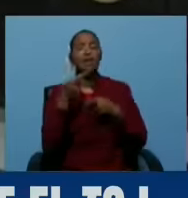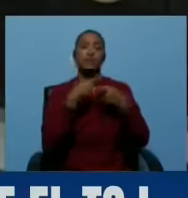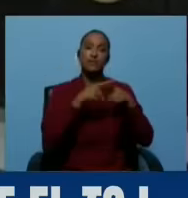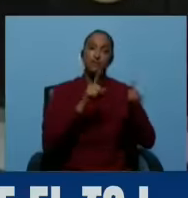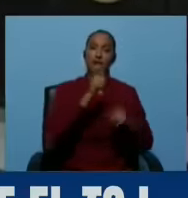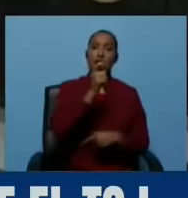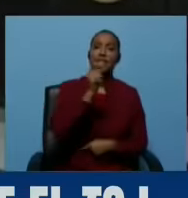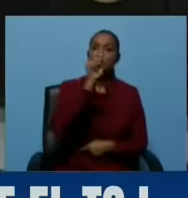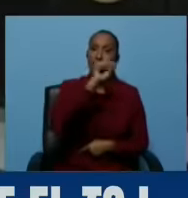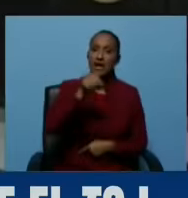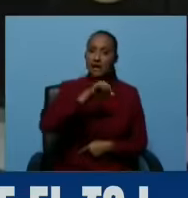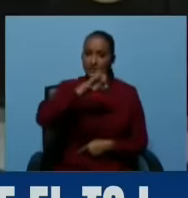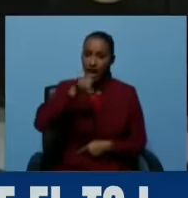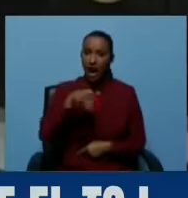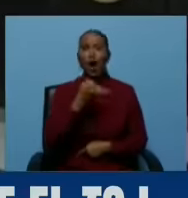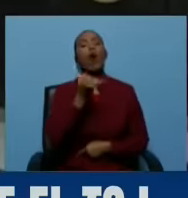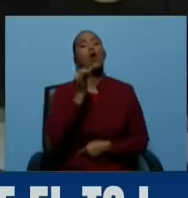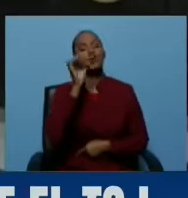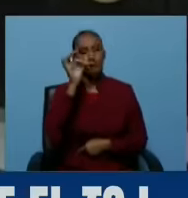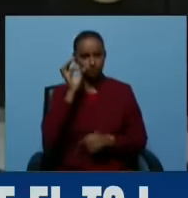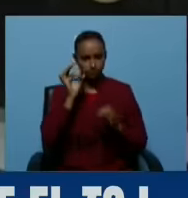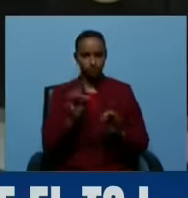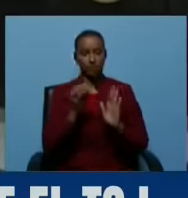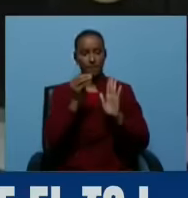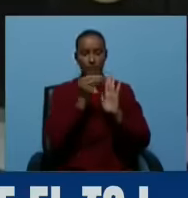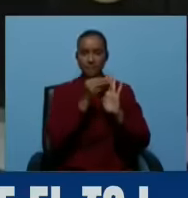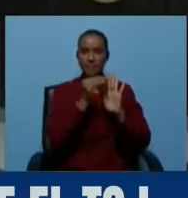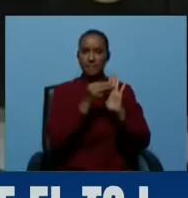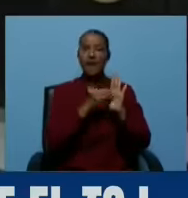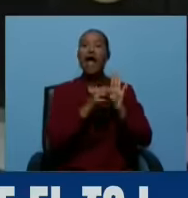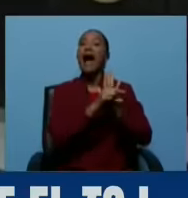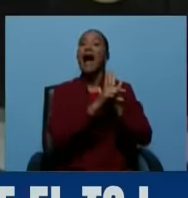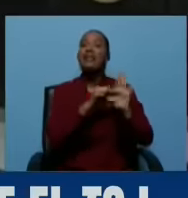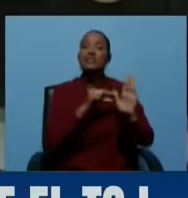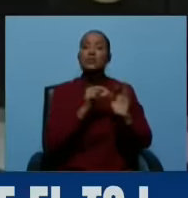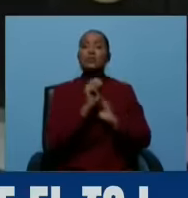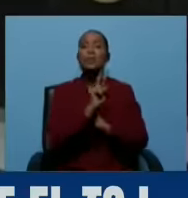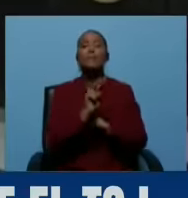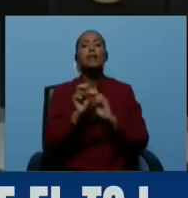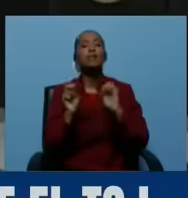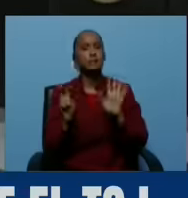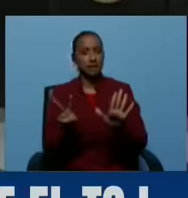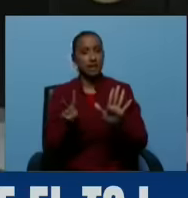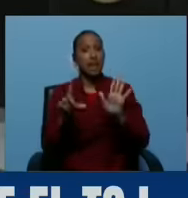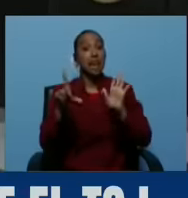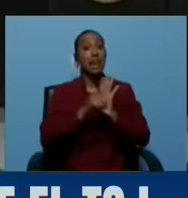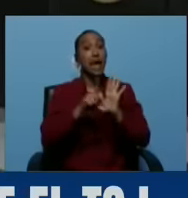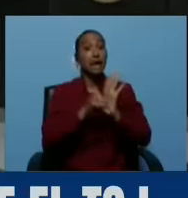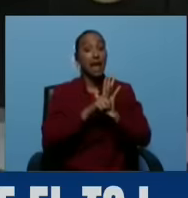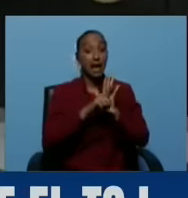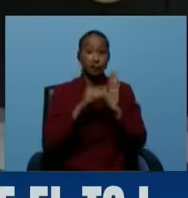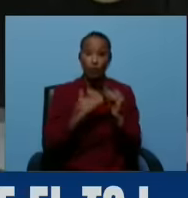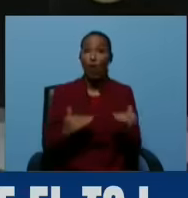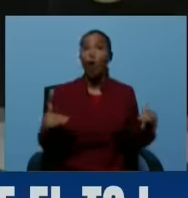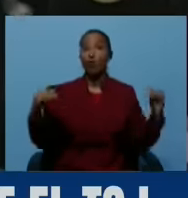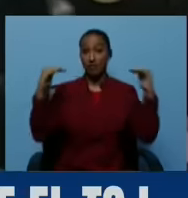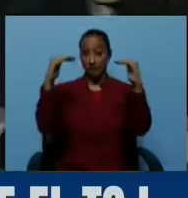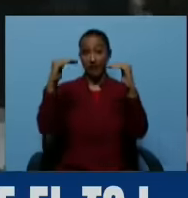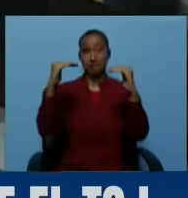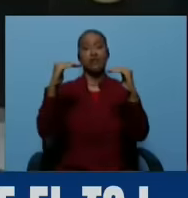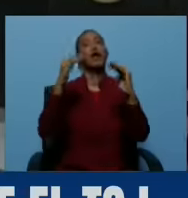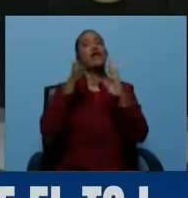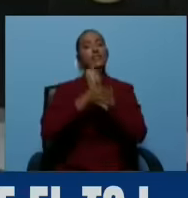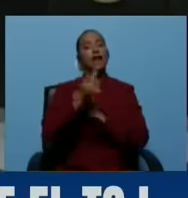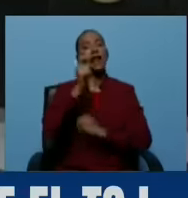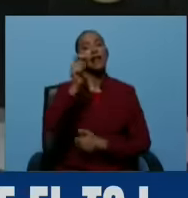están debidamente estipuladas en el artículo 27 de la Ley Orgánica del Tribunal Supremo de